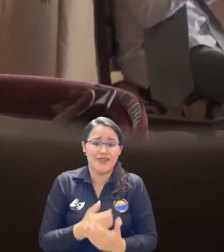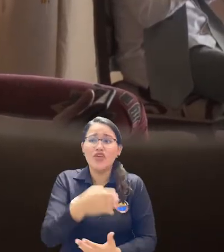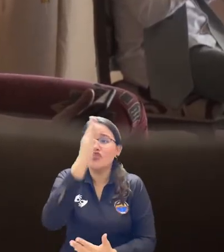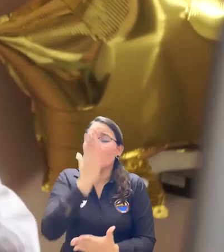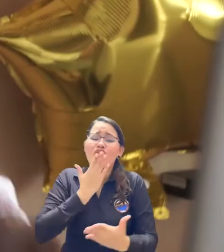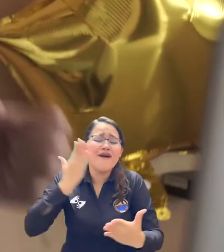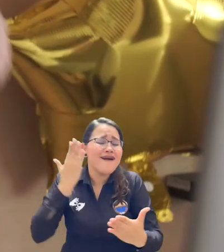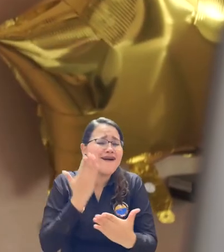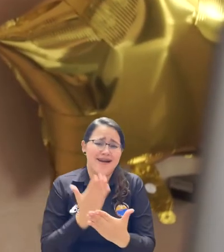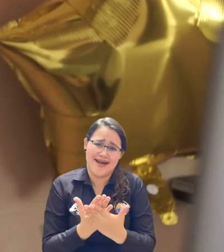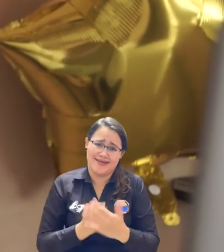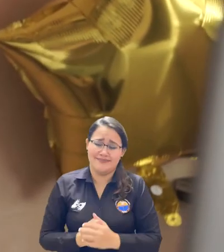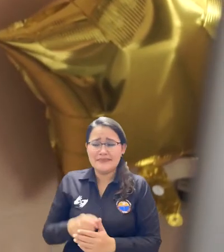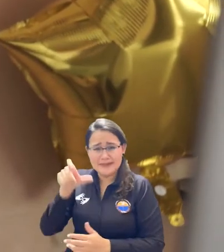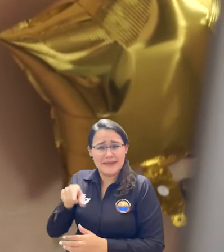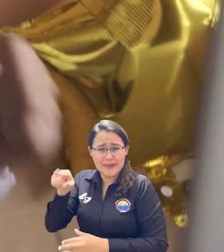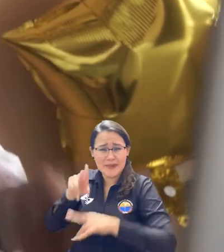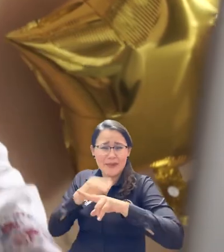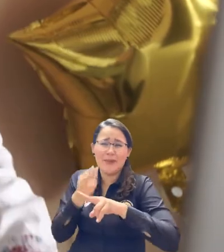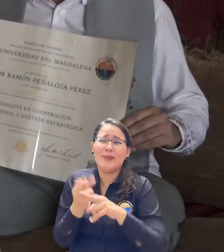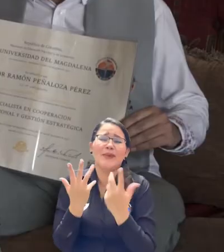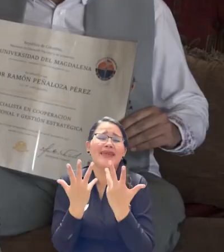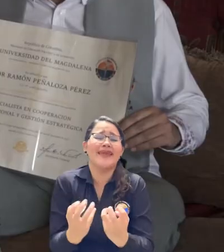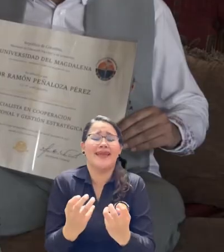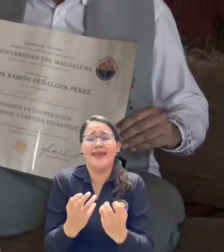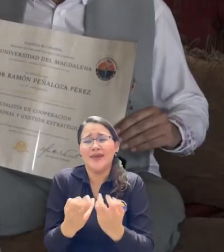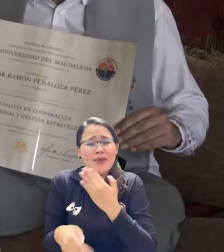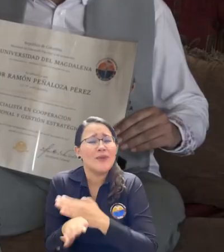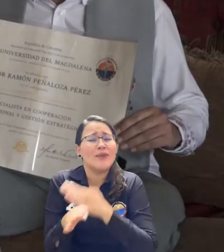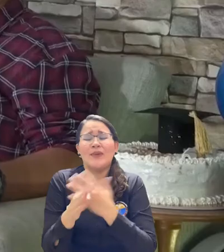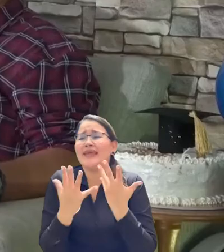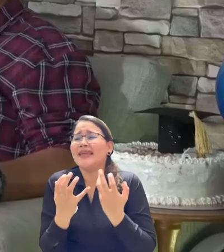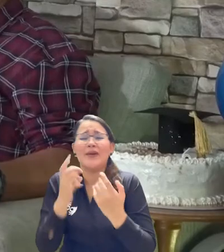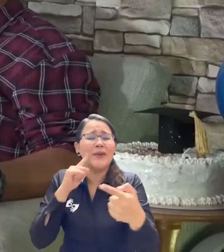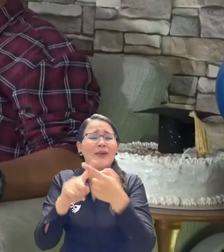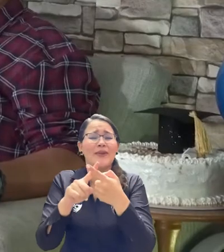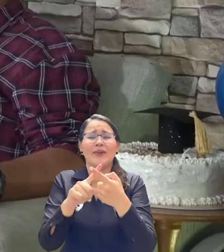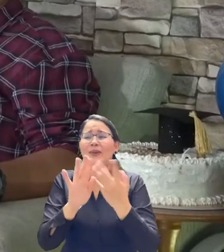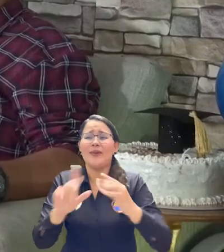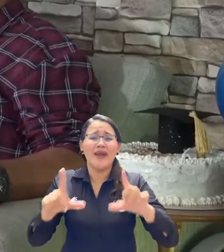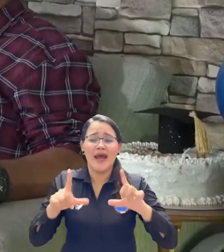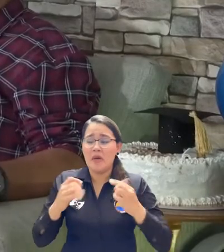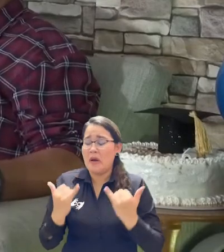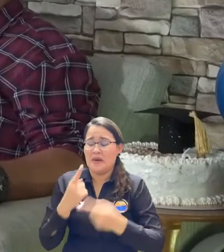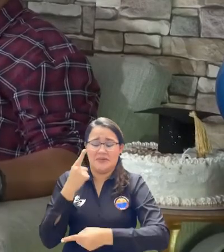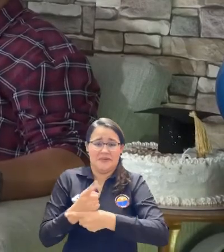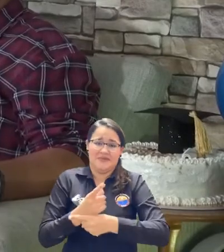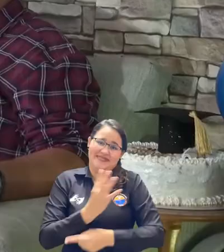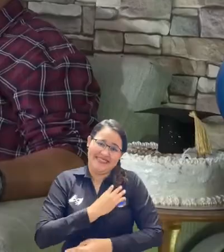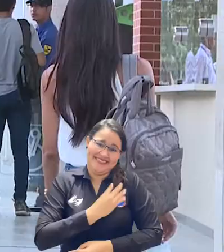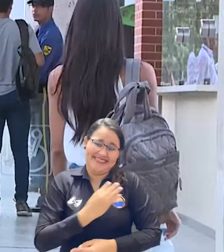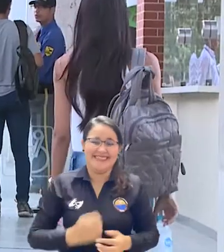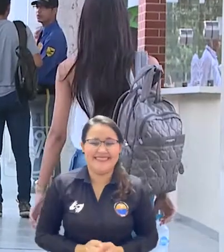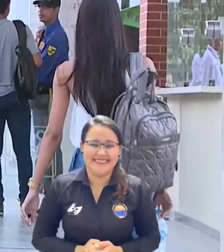lo que quería mi sobrino, ¿verdad? Seguir y llegar a su meta. Es un orgullo, primero que todo, ser parte de